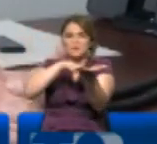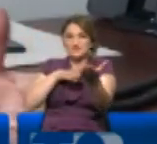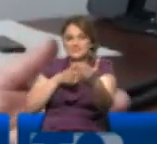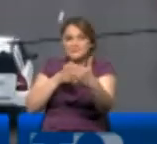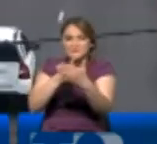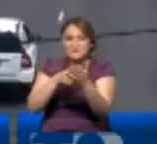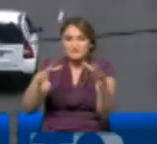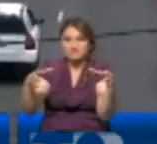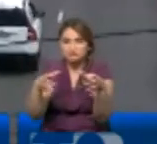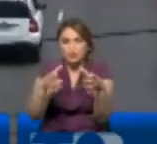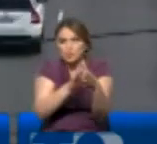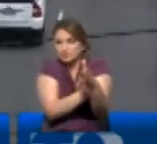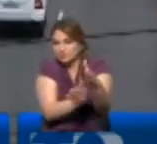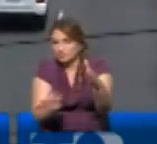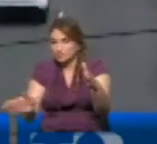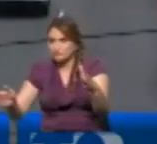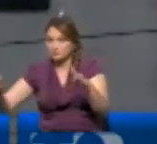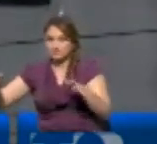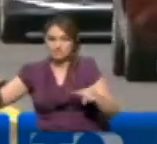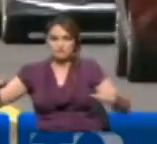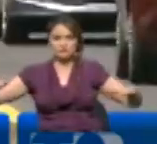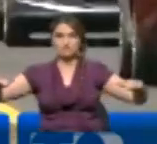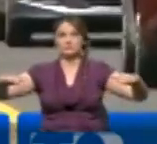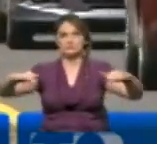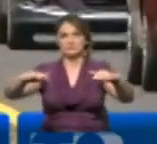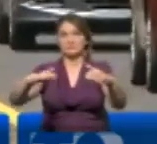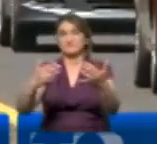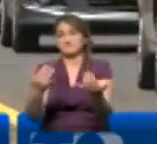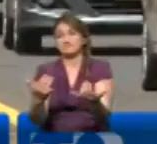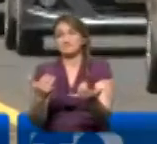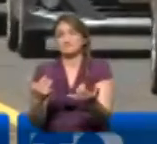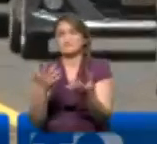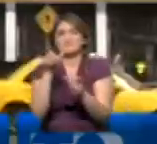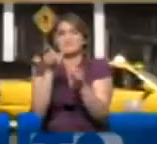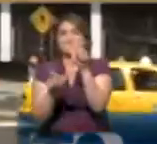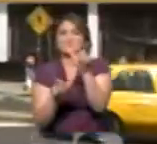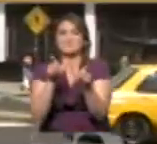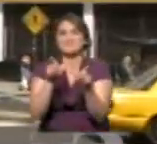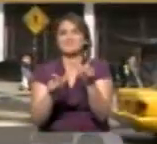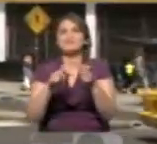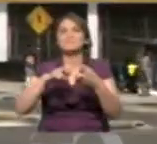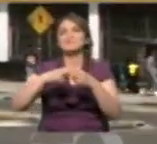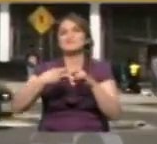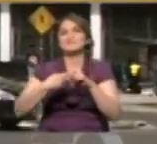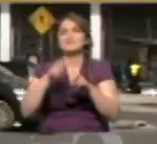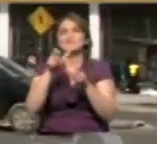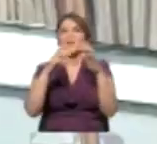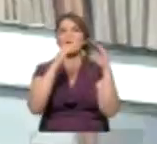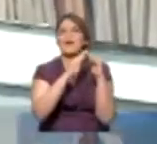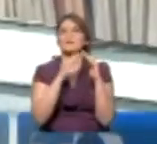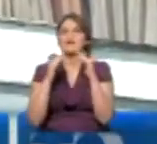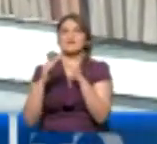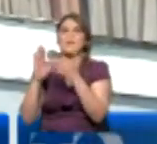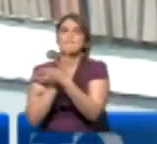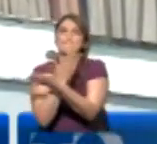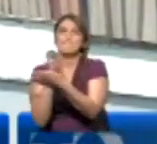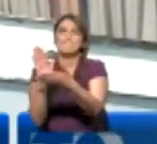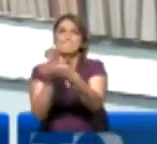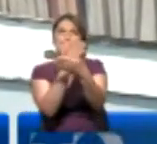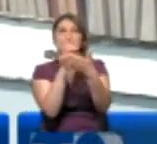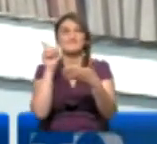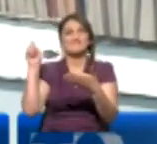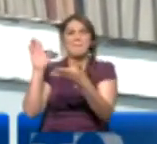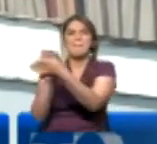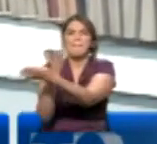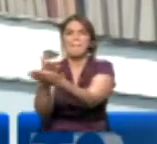ser longitudinal. Con este corredor se pretende solucionar un problema de despoblación en el hipercentro, pues unas 210.000 personas han